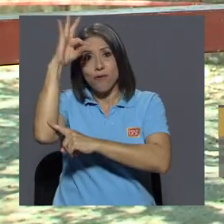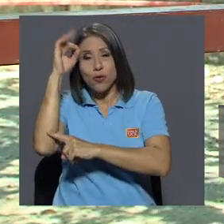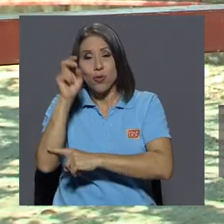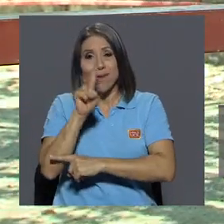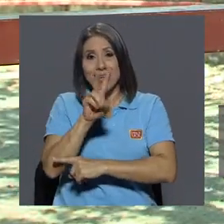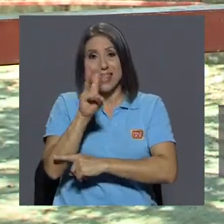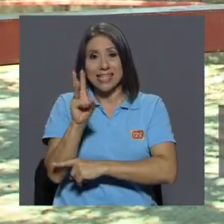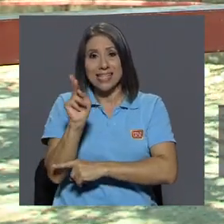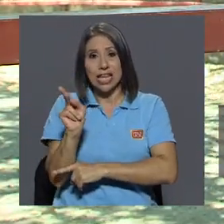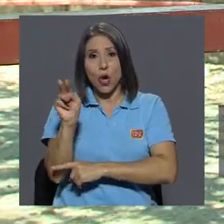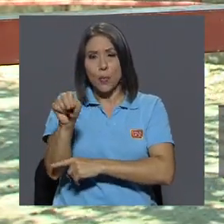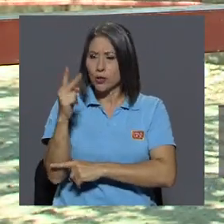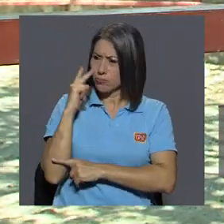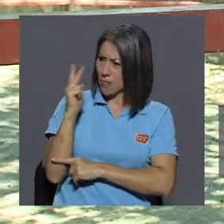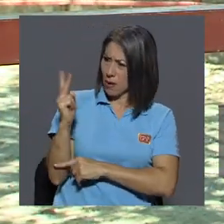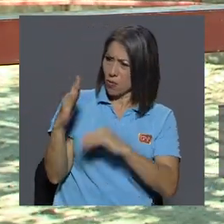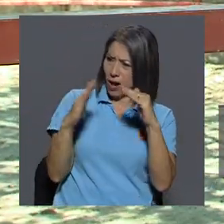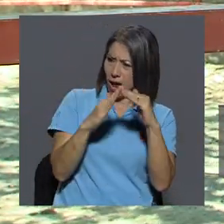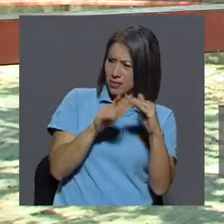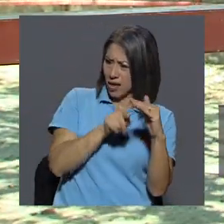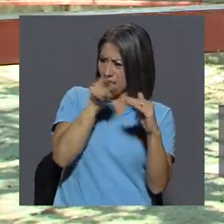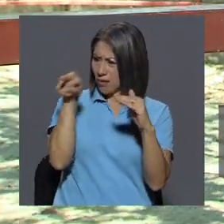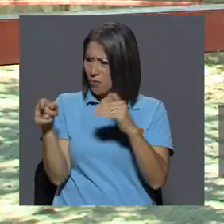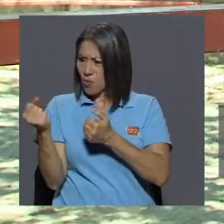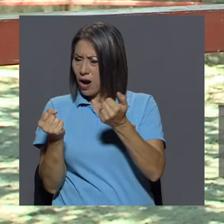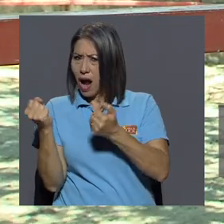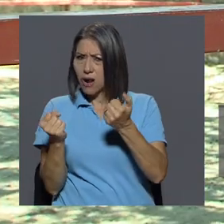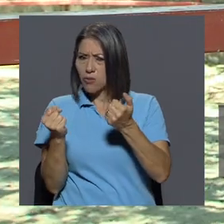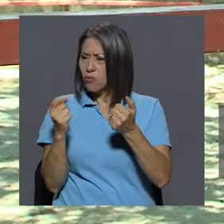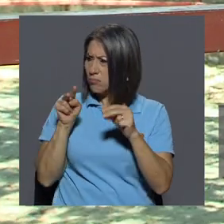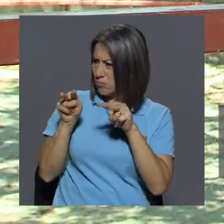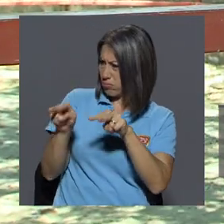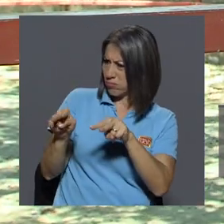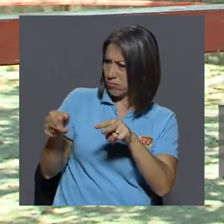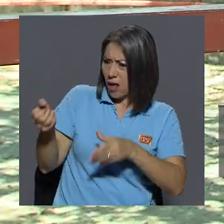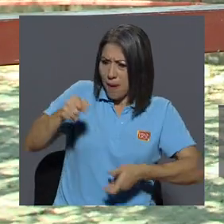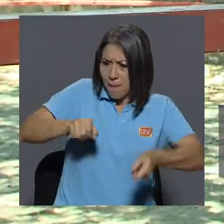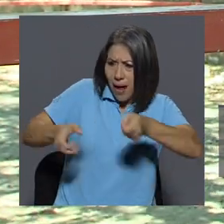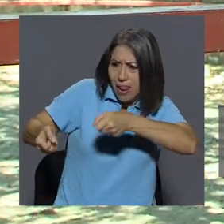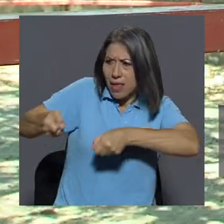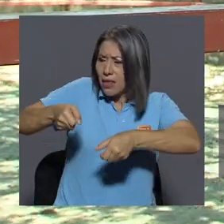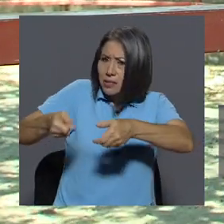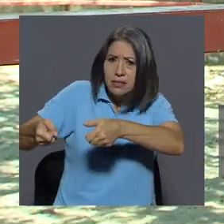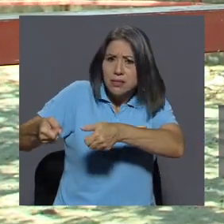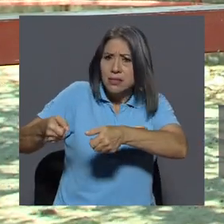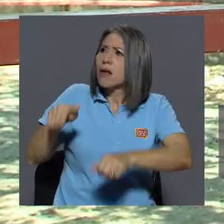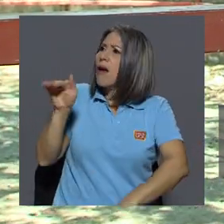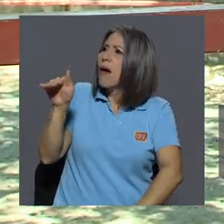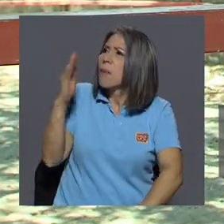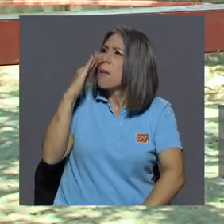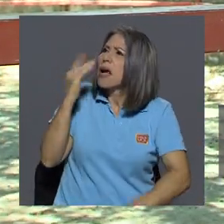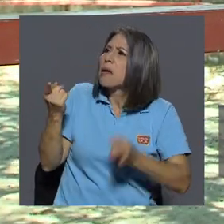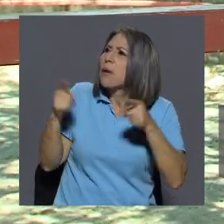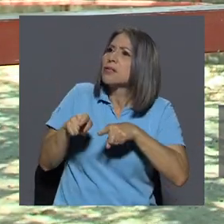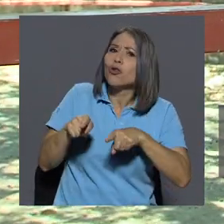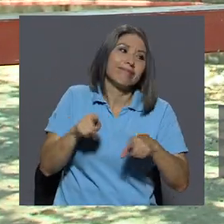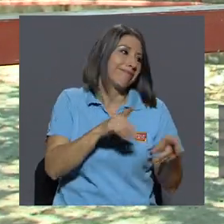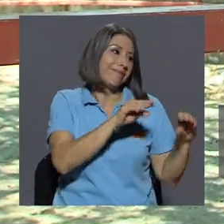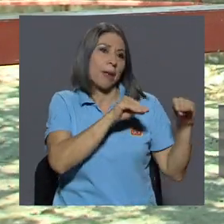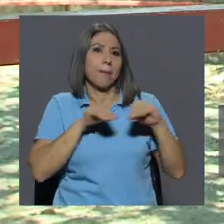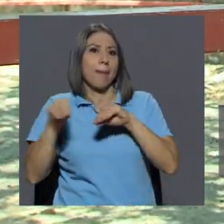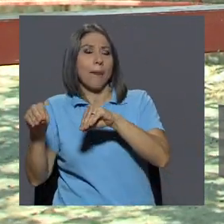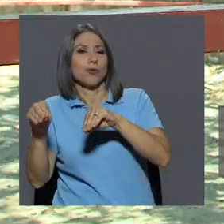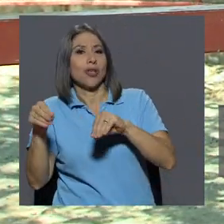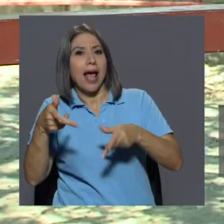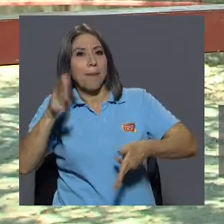de la casa, llego, me arrimo y están cargando maletas, y le digo a mi mamá, ¿qué pasó? Me dice, nos vamos para Palmares. Me dice, ahí está